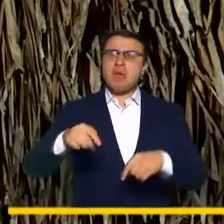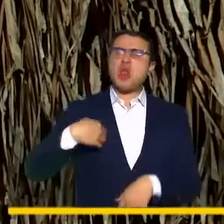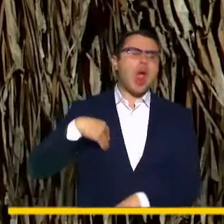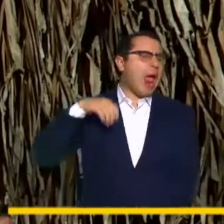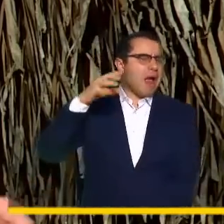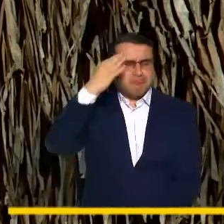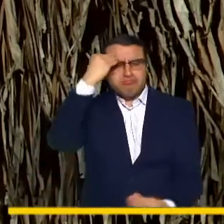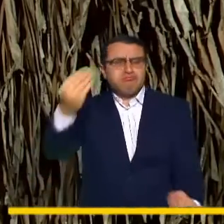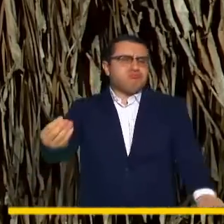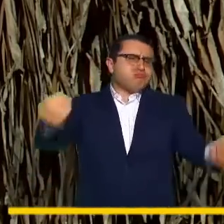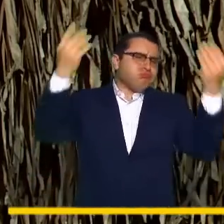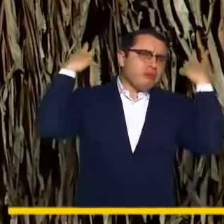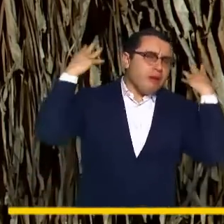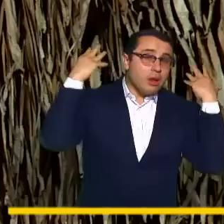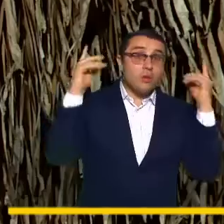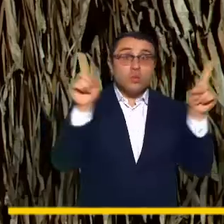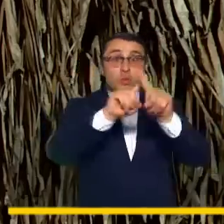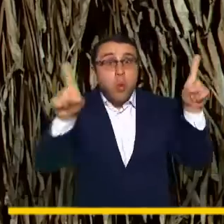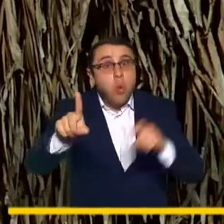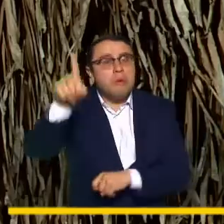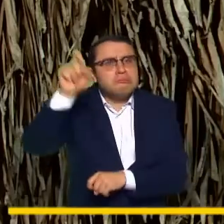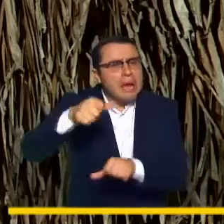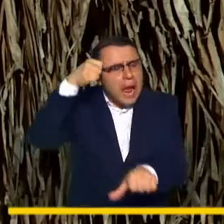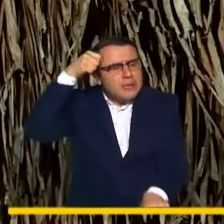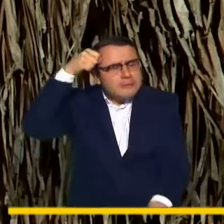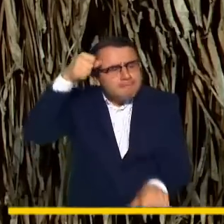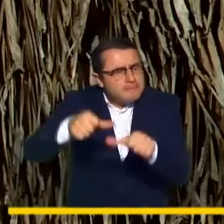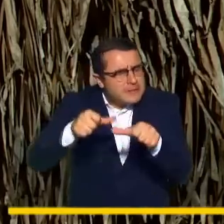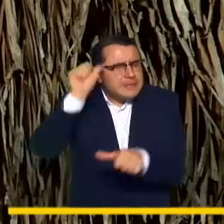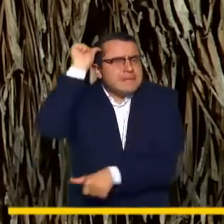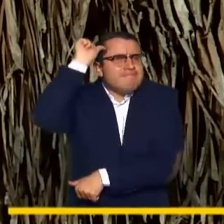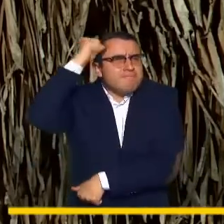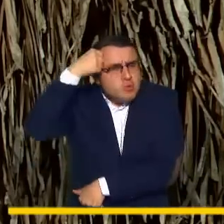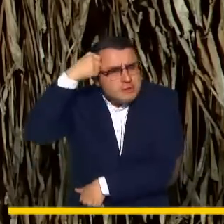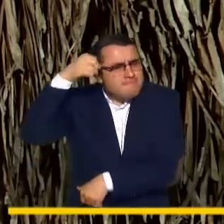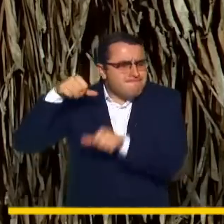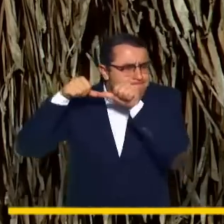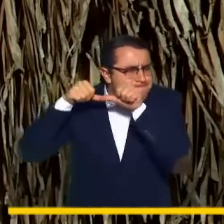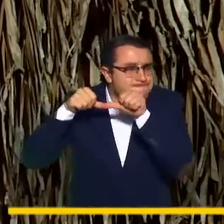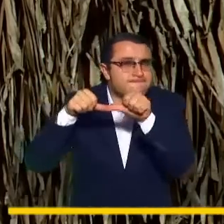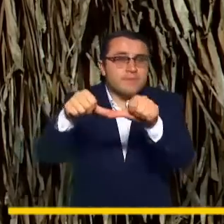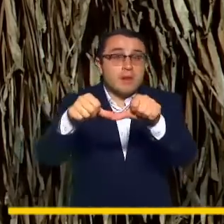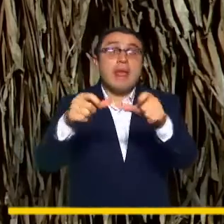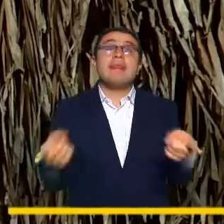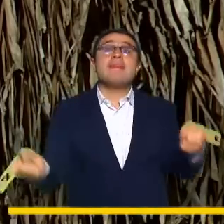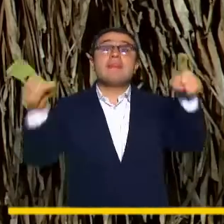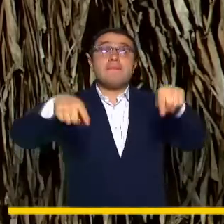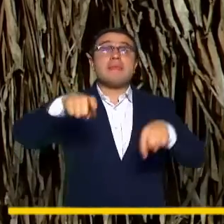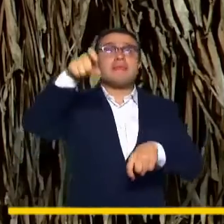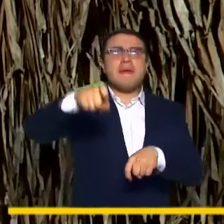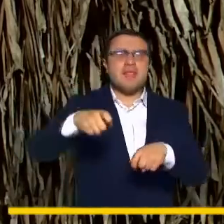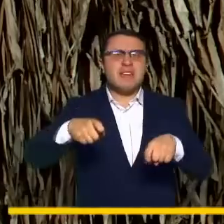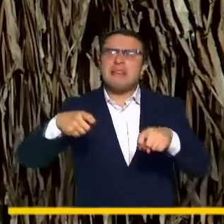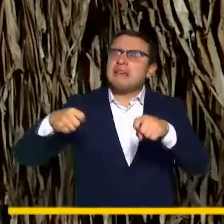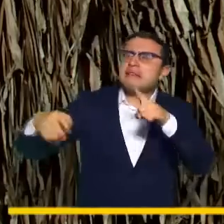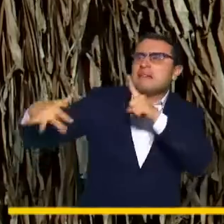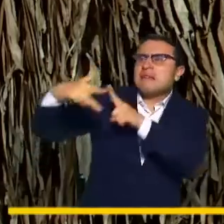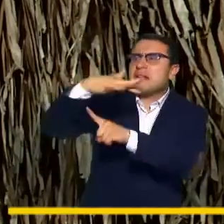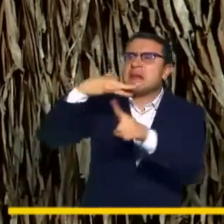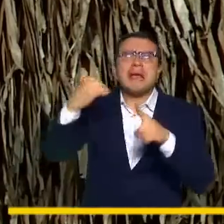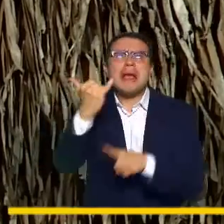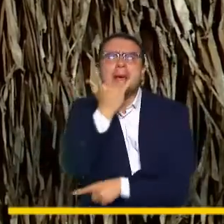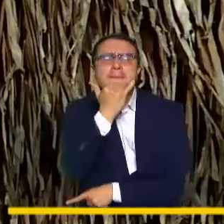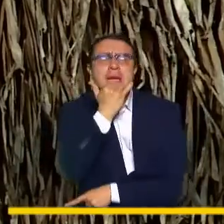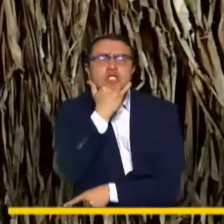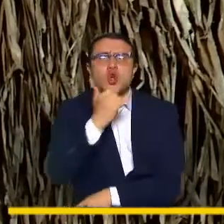no se puede olvidar lo que pasó, aunque tiene que haber verdad, saber quiénes